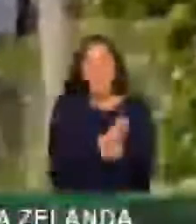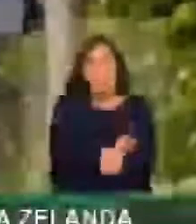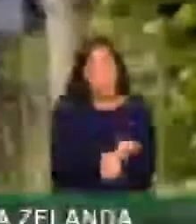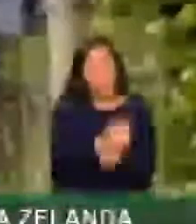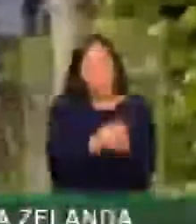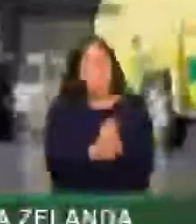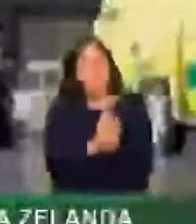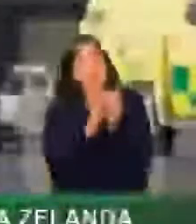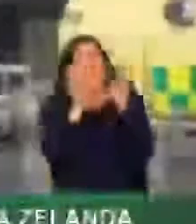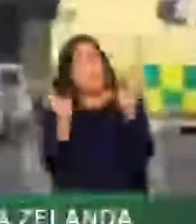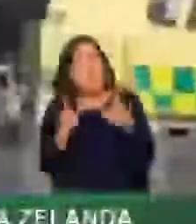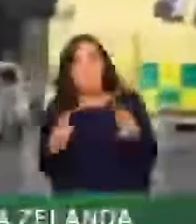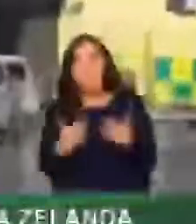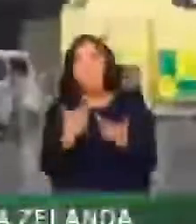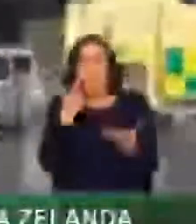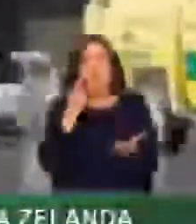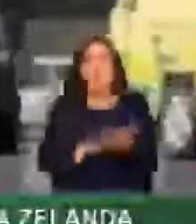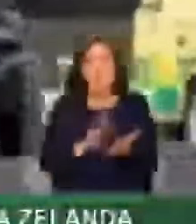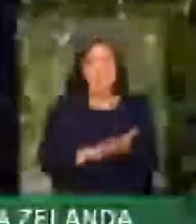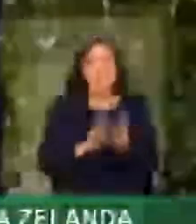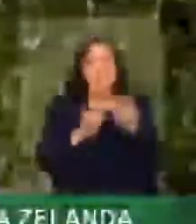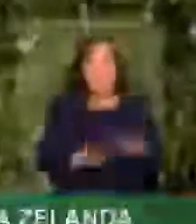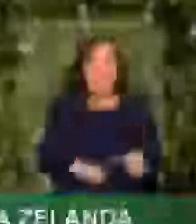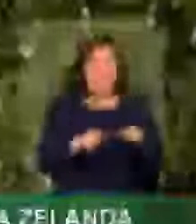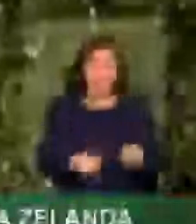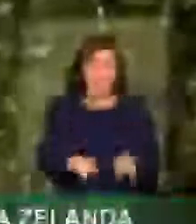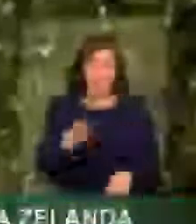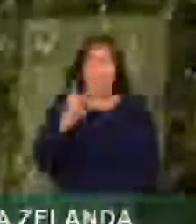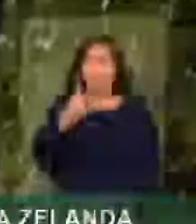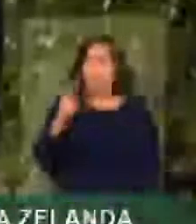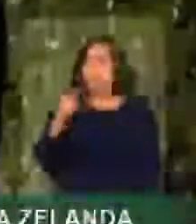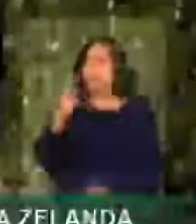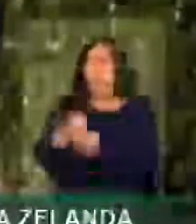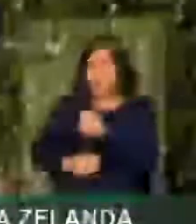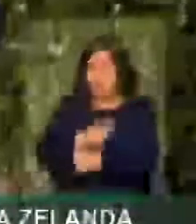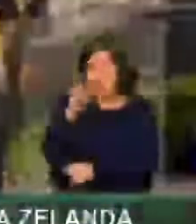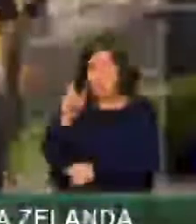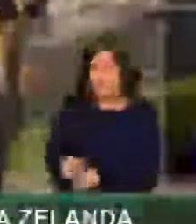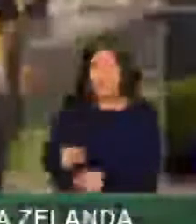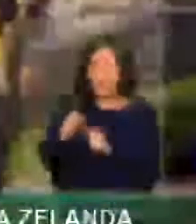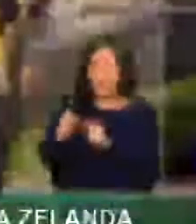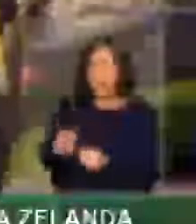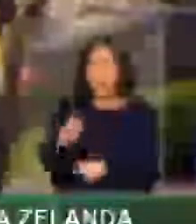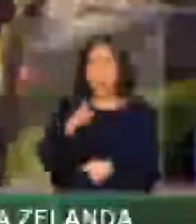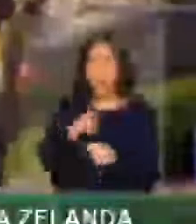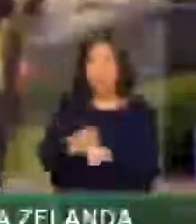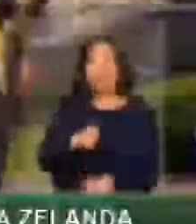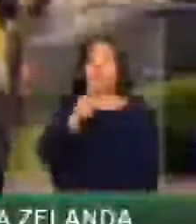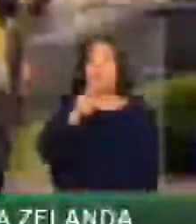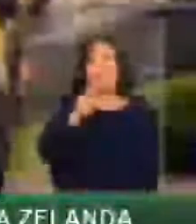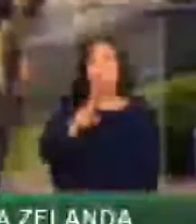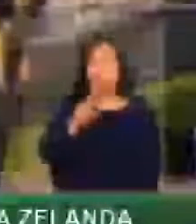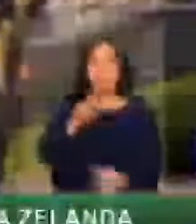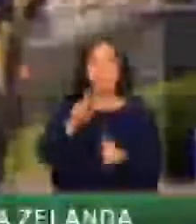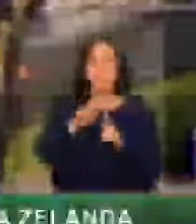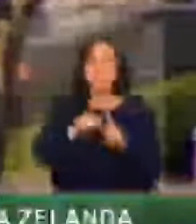había motivos legales para mantenerlo bajo custodia. El agresor de 32 años sí había sido condenado a 12 meses de libertad